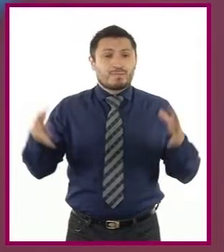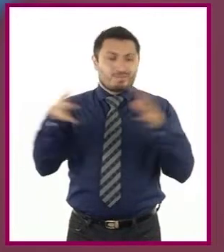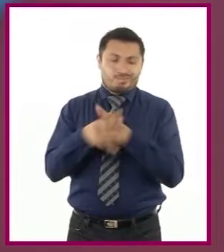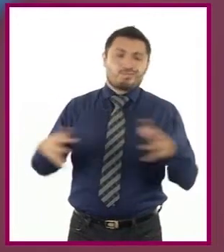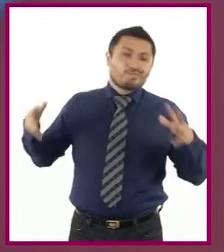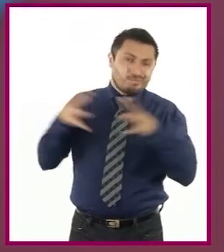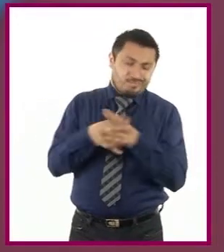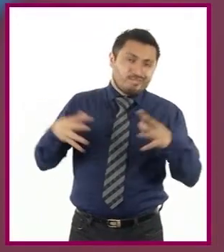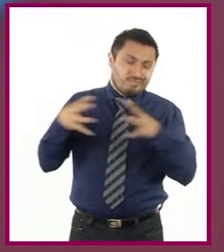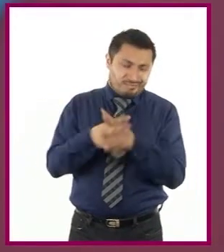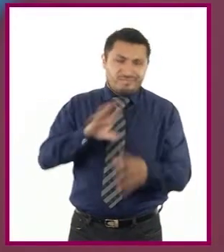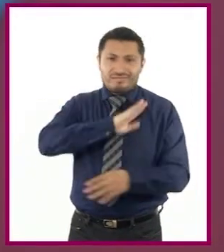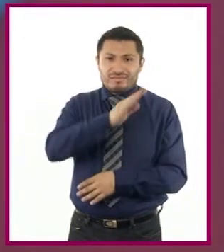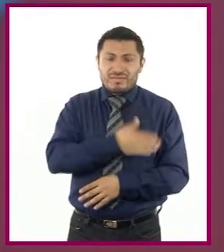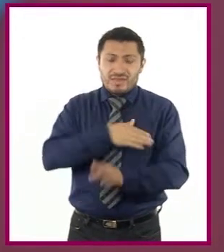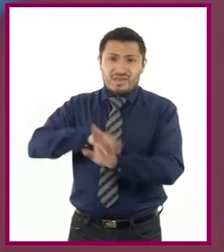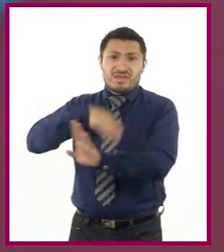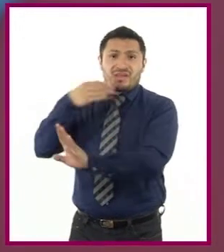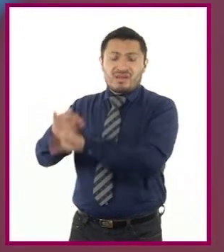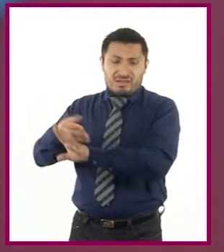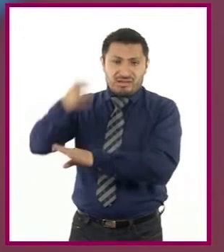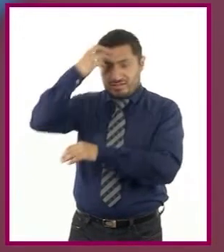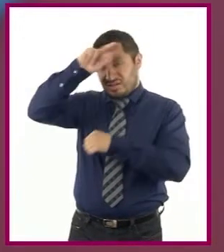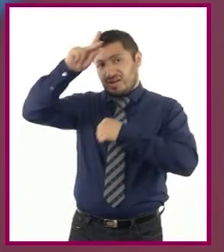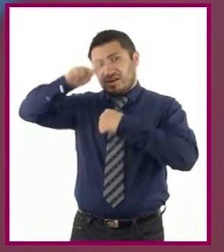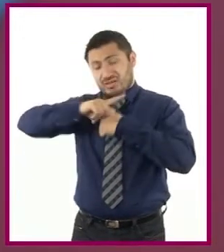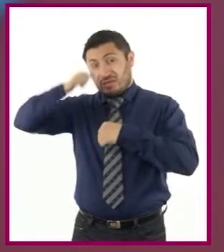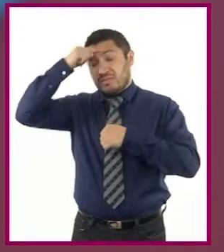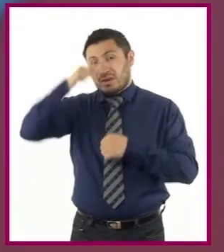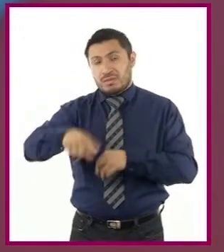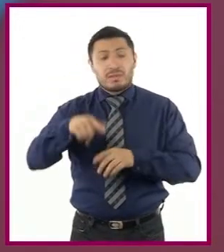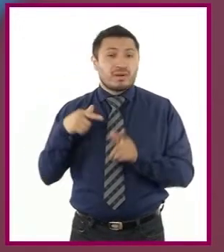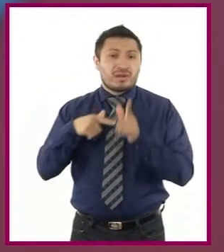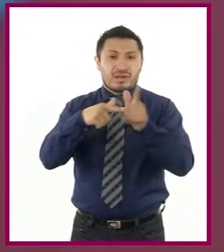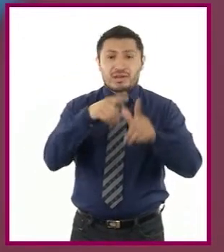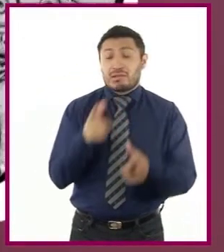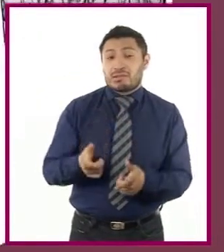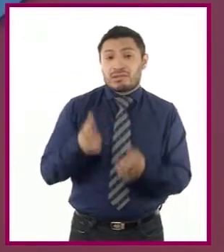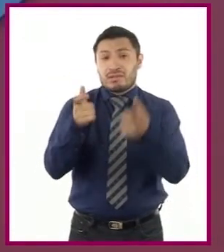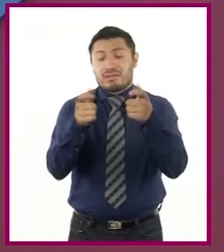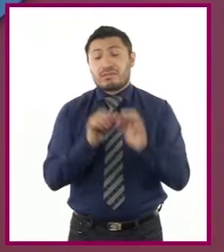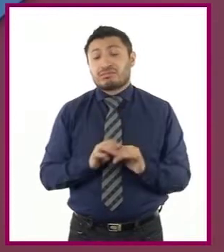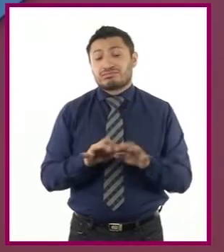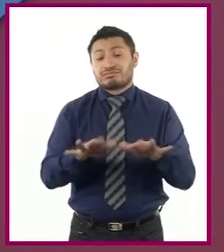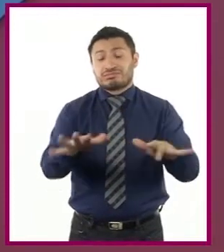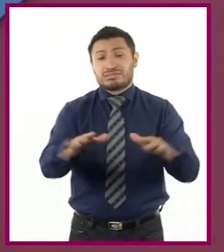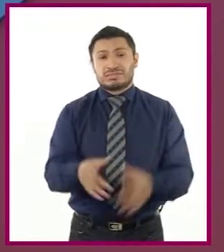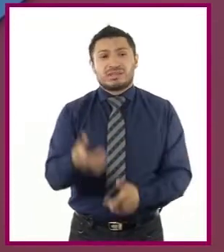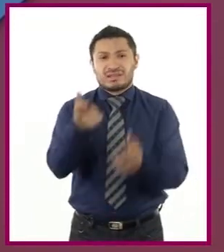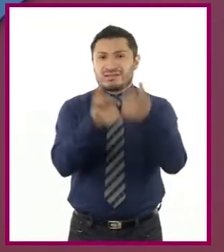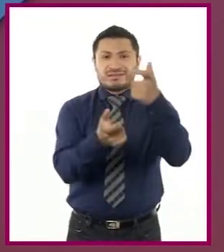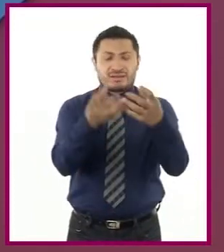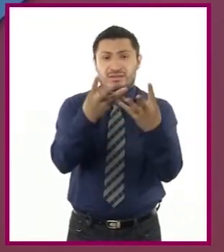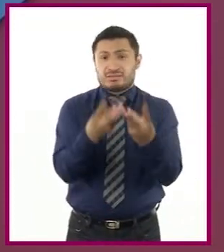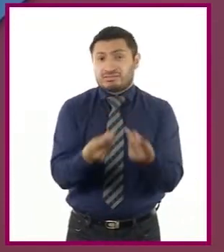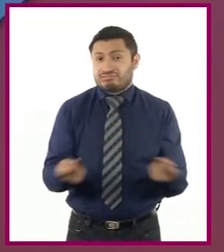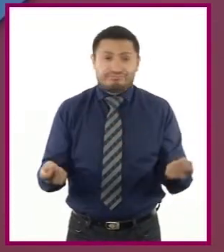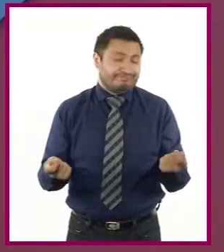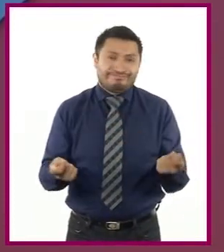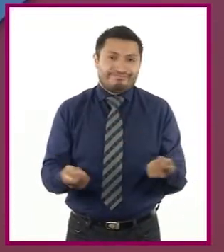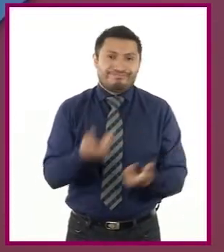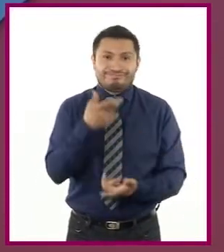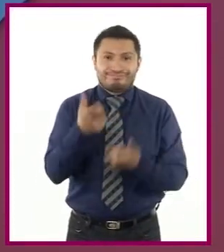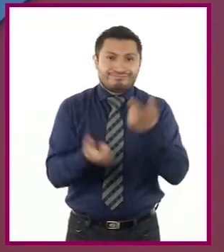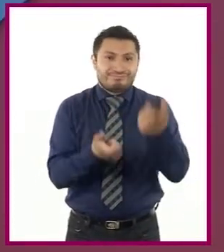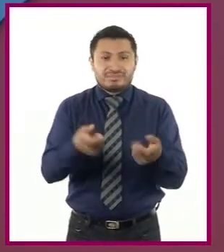que España libraba con las otras potencias europeas para mantener sus vastos dominios, gastos que consumieron totalmente la